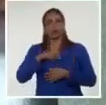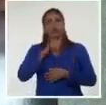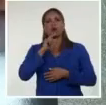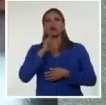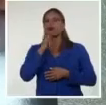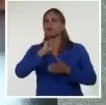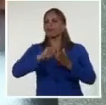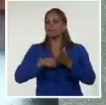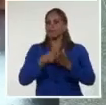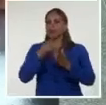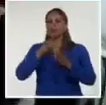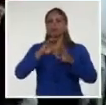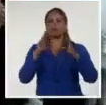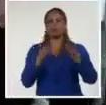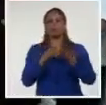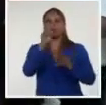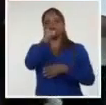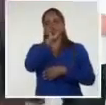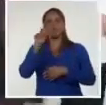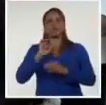ser todas nuestras instituciones de salud.